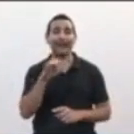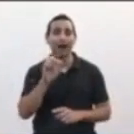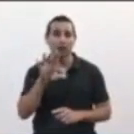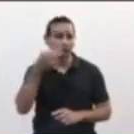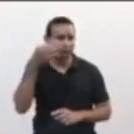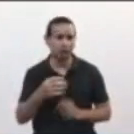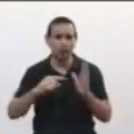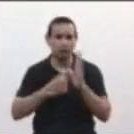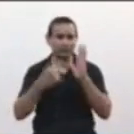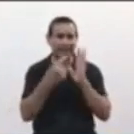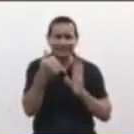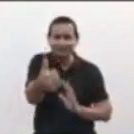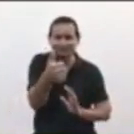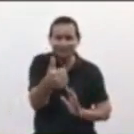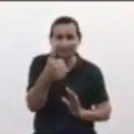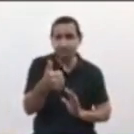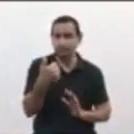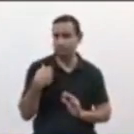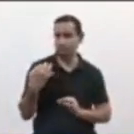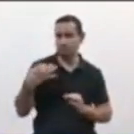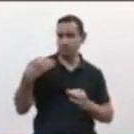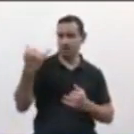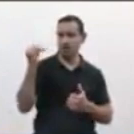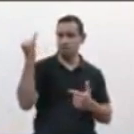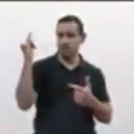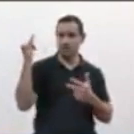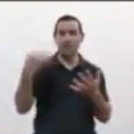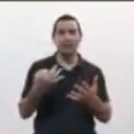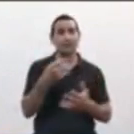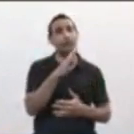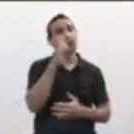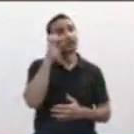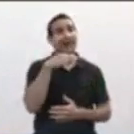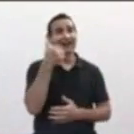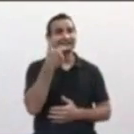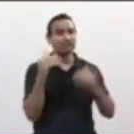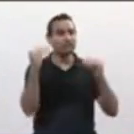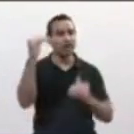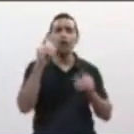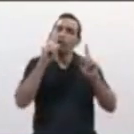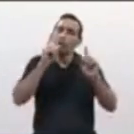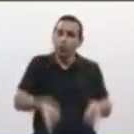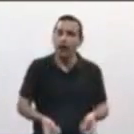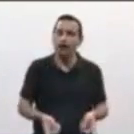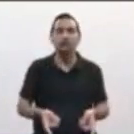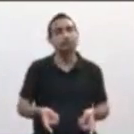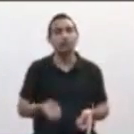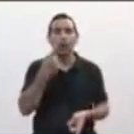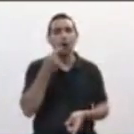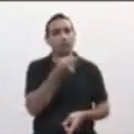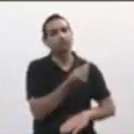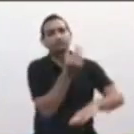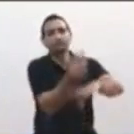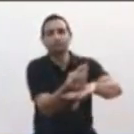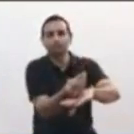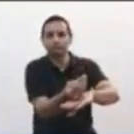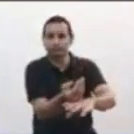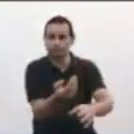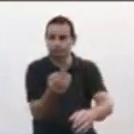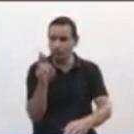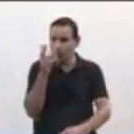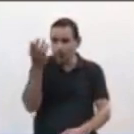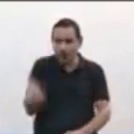puntaje está mejor en el orden de méritos que el señor ovejas y sin embargo el doctor ovejas y sin embargo madre bejas